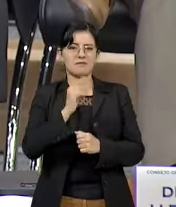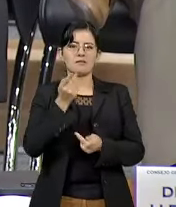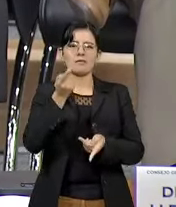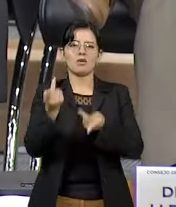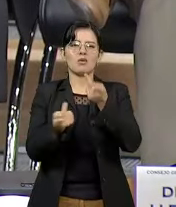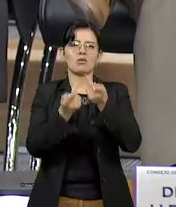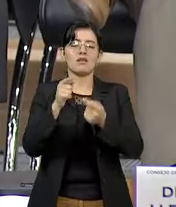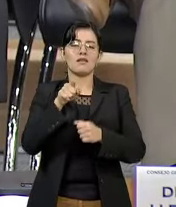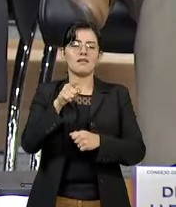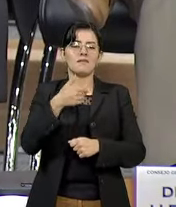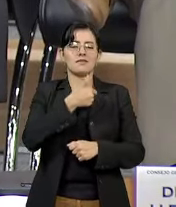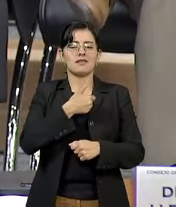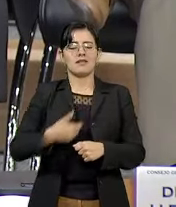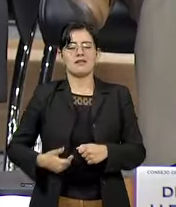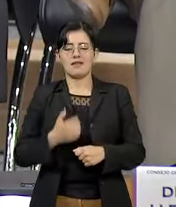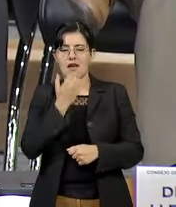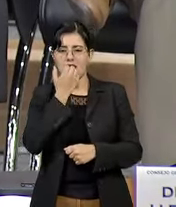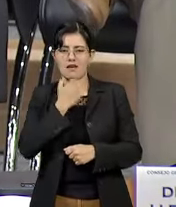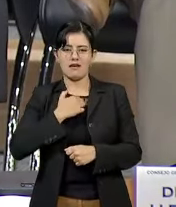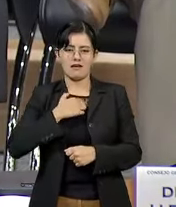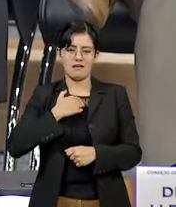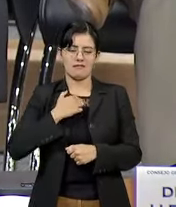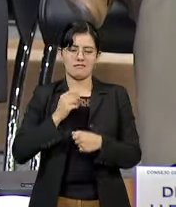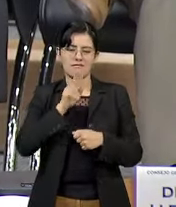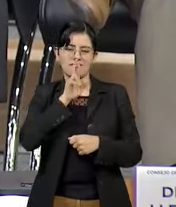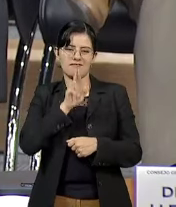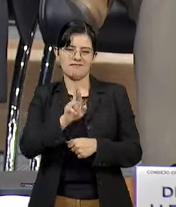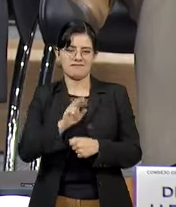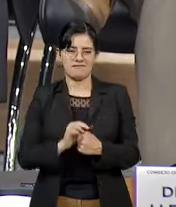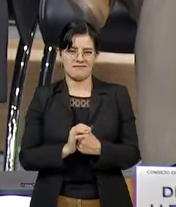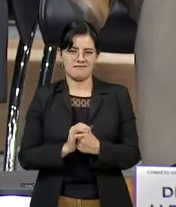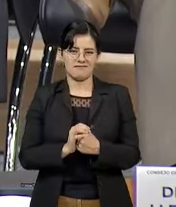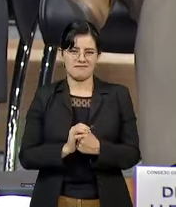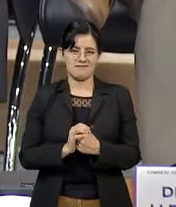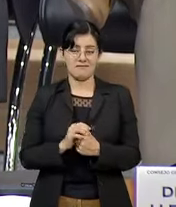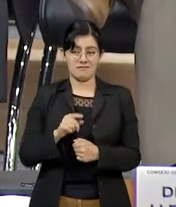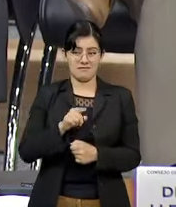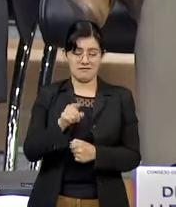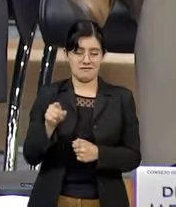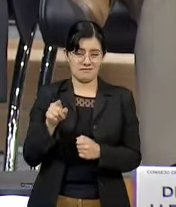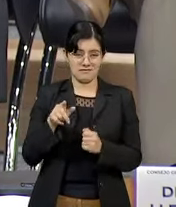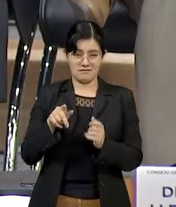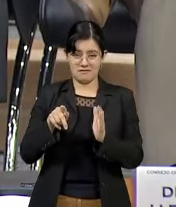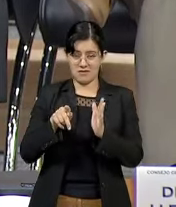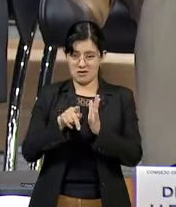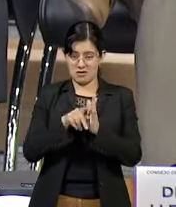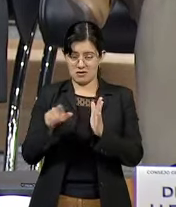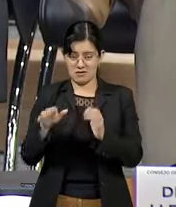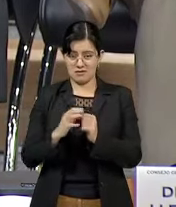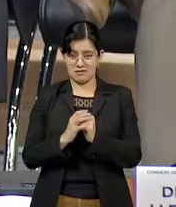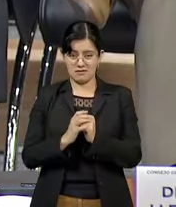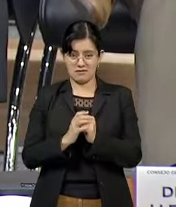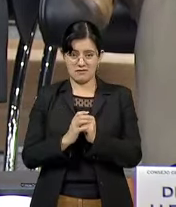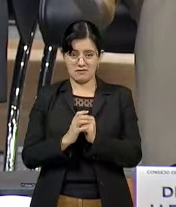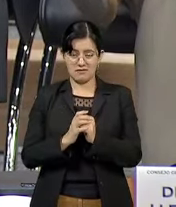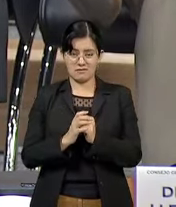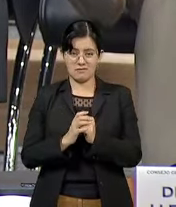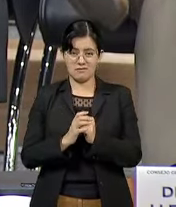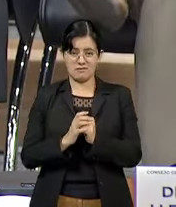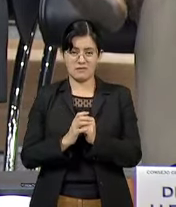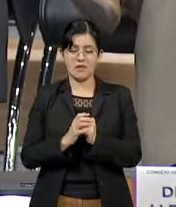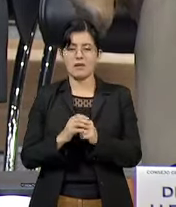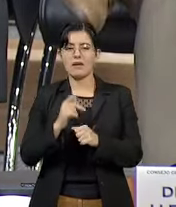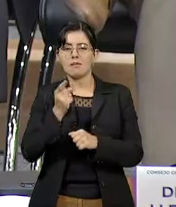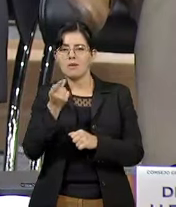la república Y que nunca ninguno de ellos le